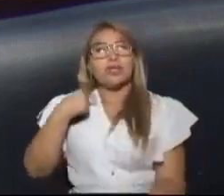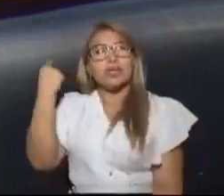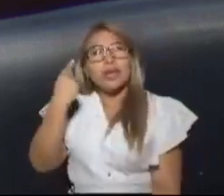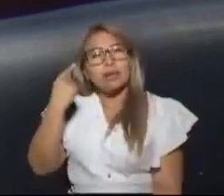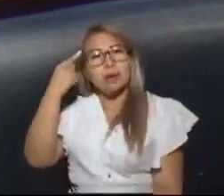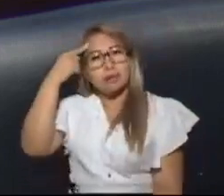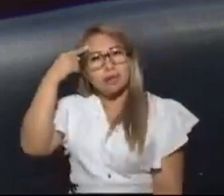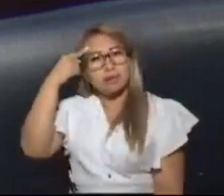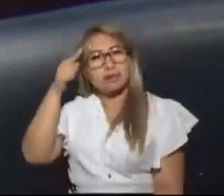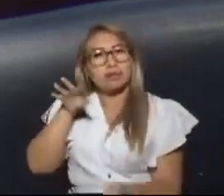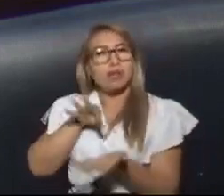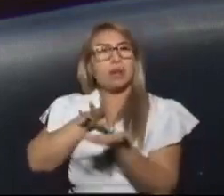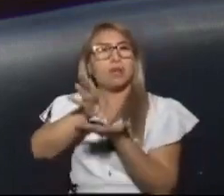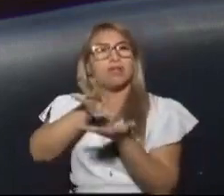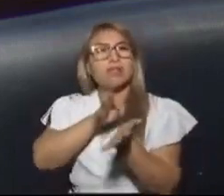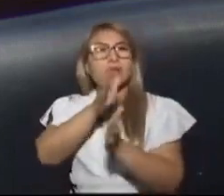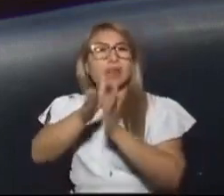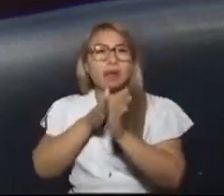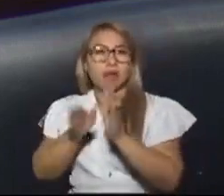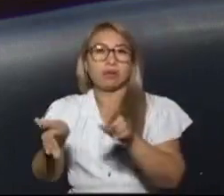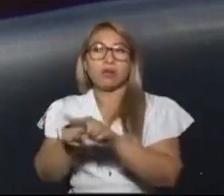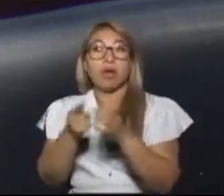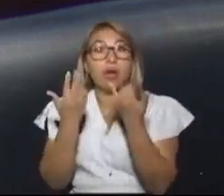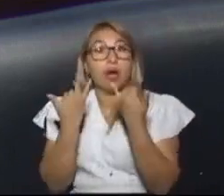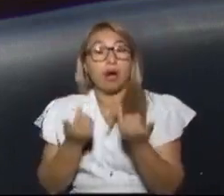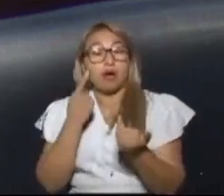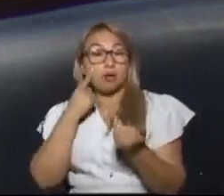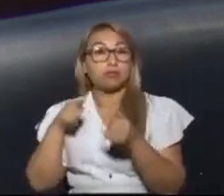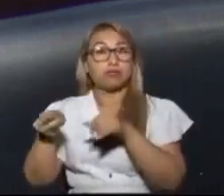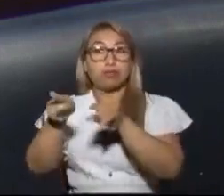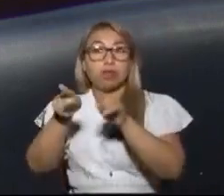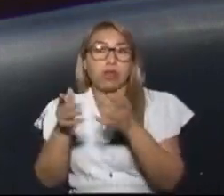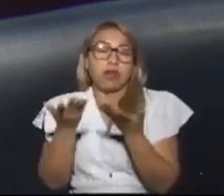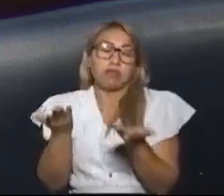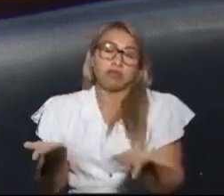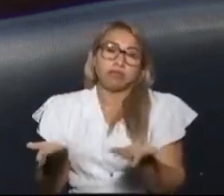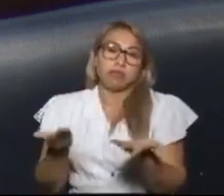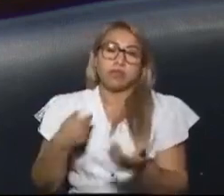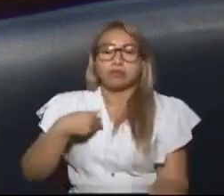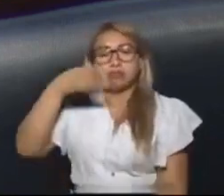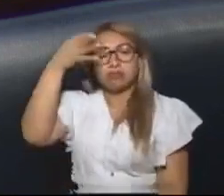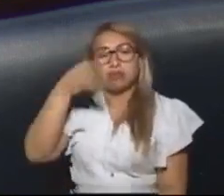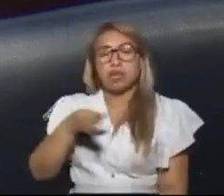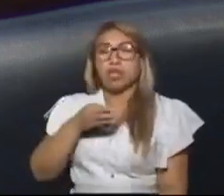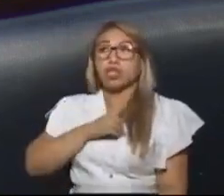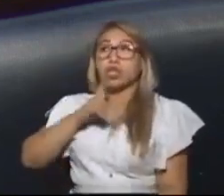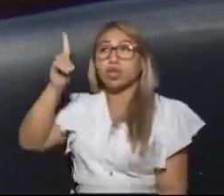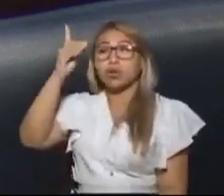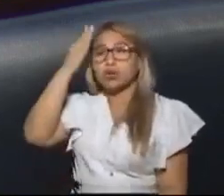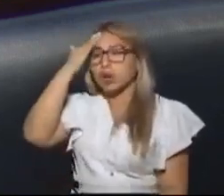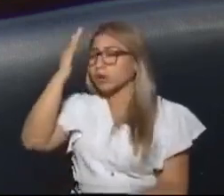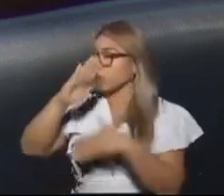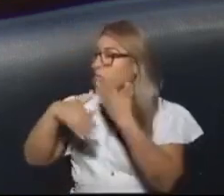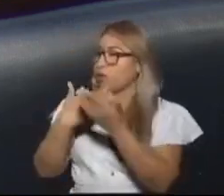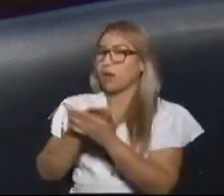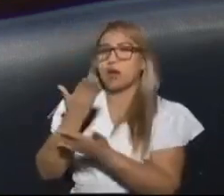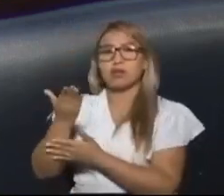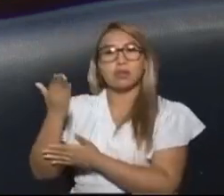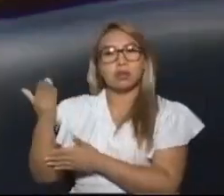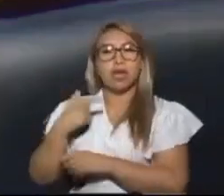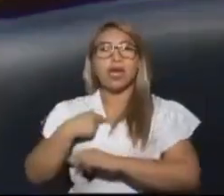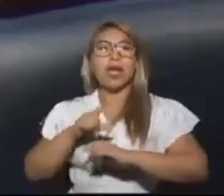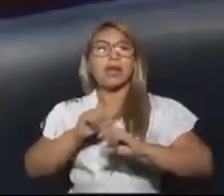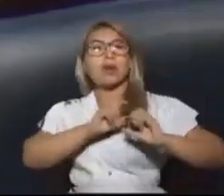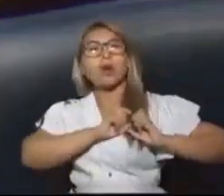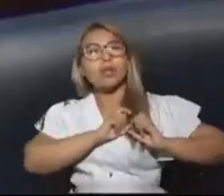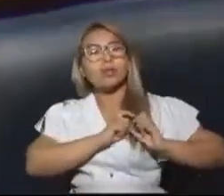provincia, y aunque ahora no se vea de esta forma, créanme que solo Dios conoce las verdaderas intenciones del corazón